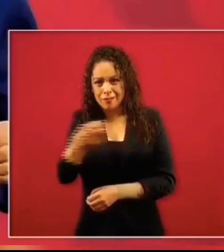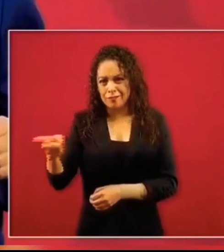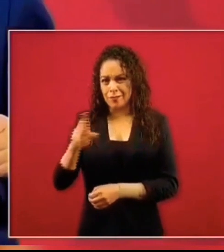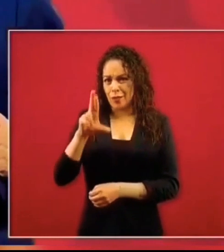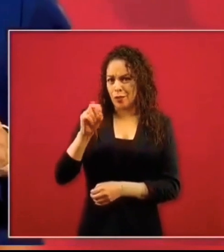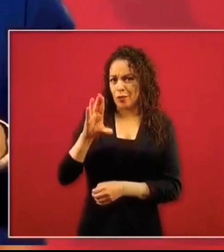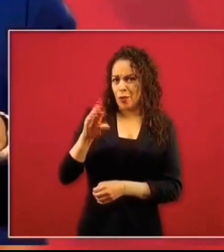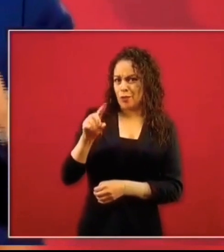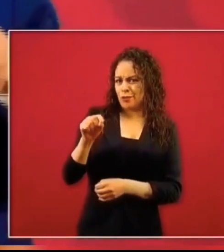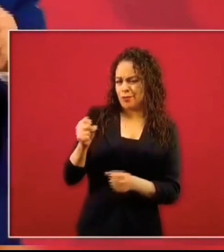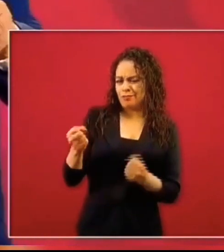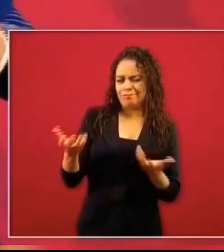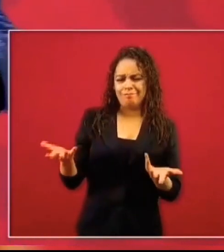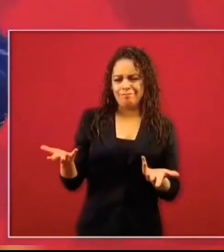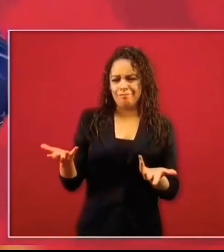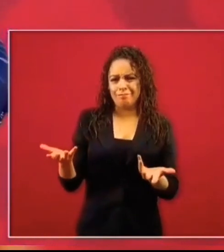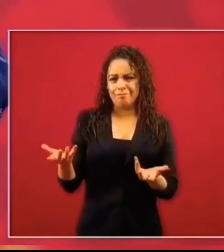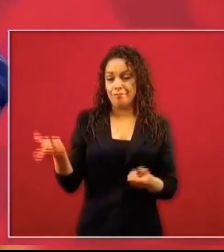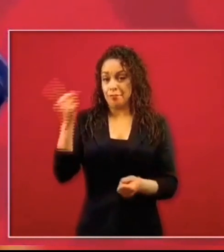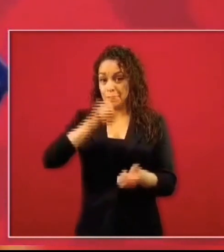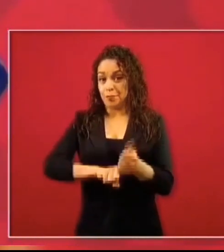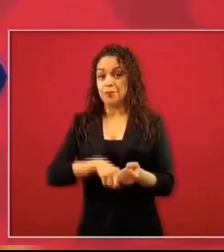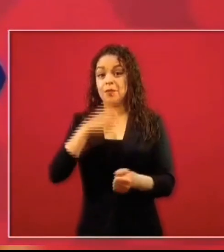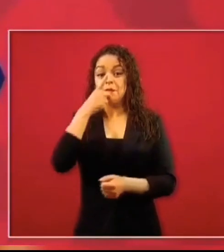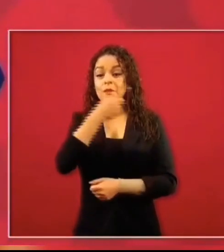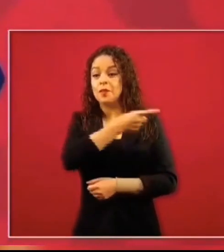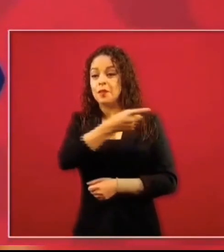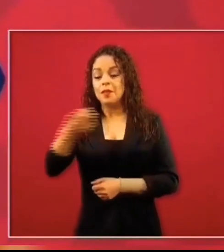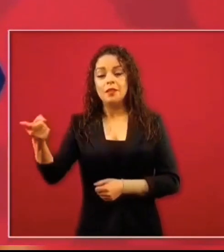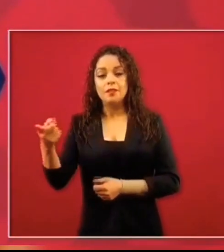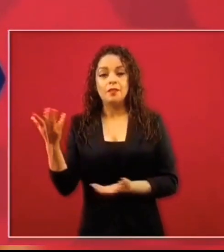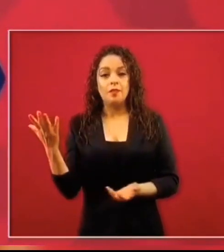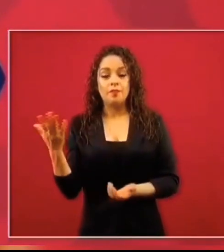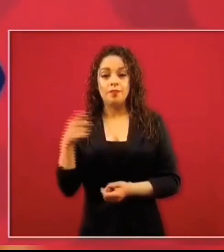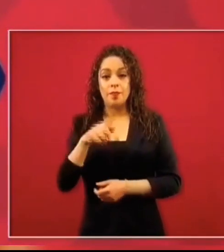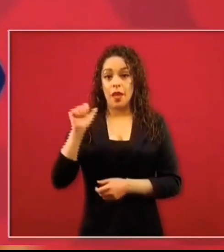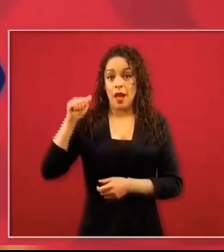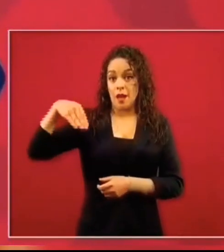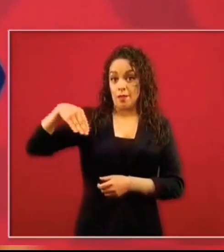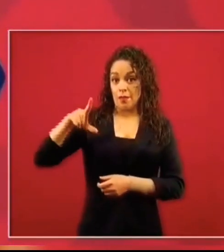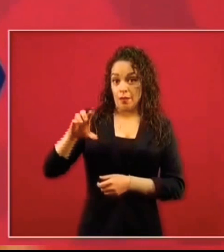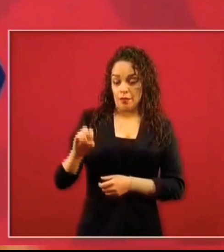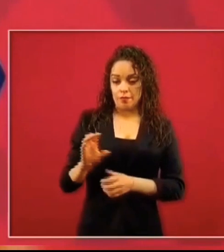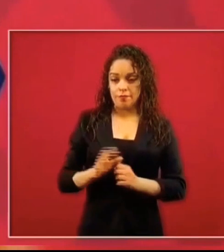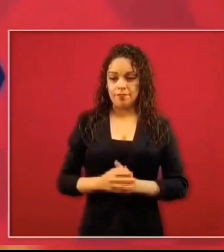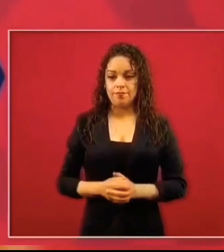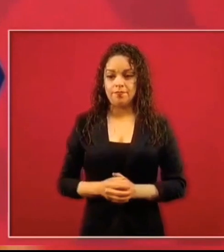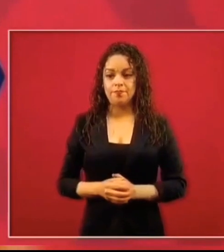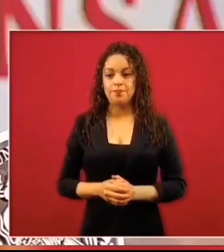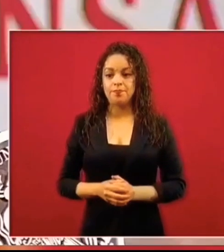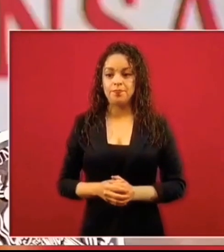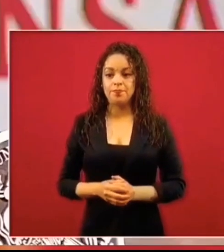que Andrés Manuel, que como me dicen,